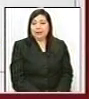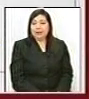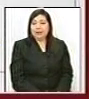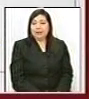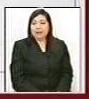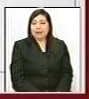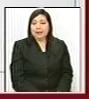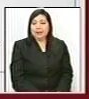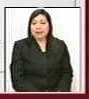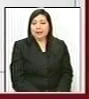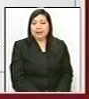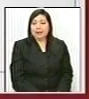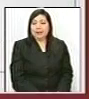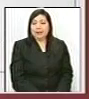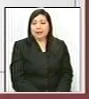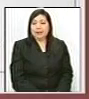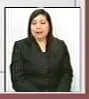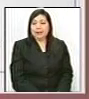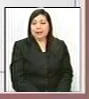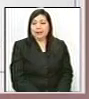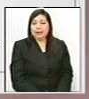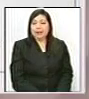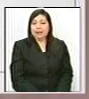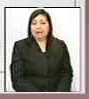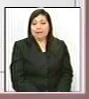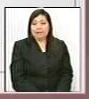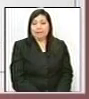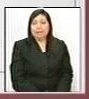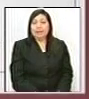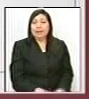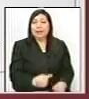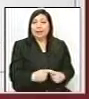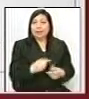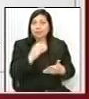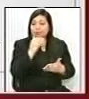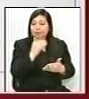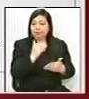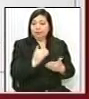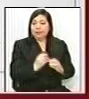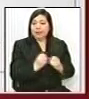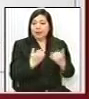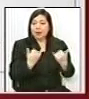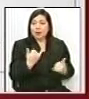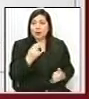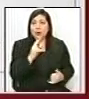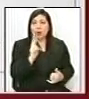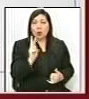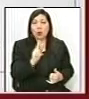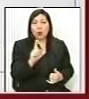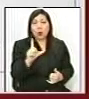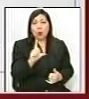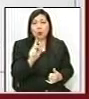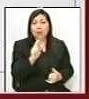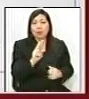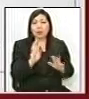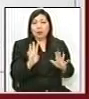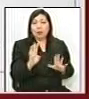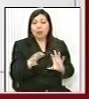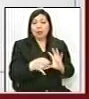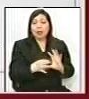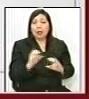pantallas. Y vamos a dar cuenta de la agenda de actividades programadas para el día de hoy, lunes 29 de octubre del